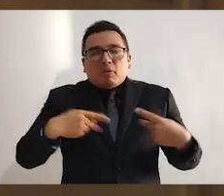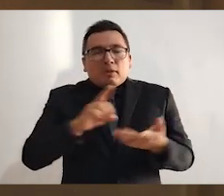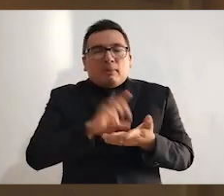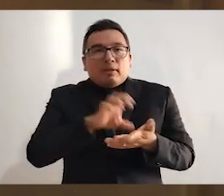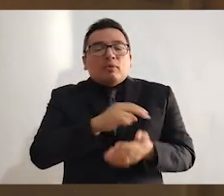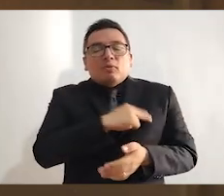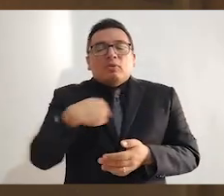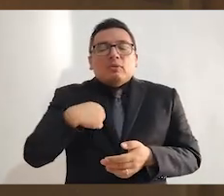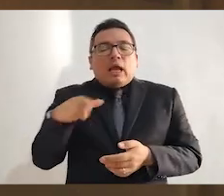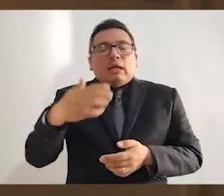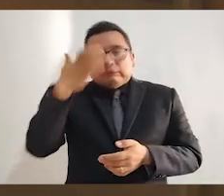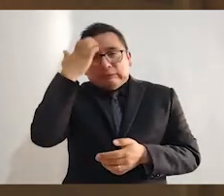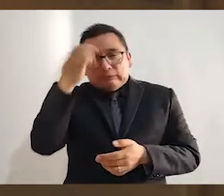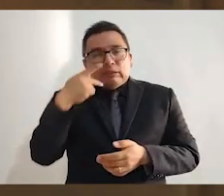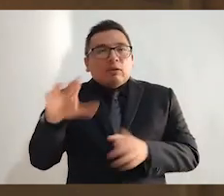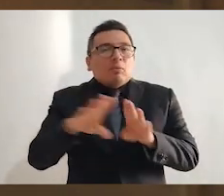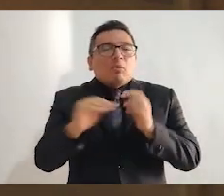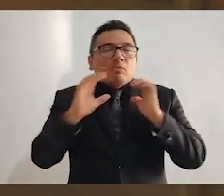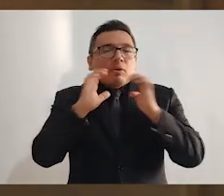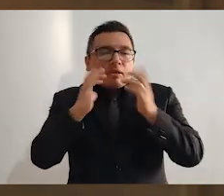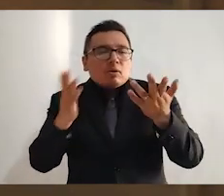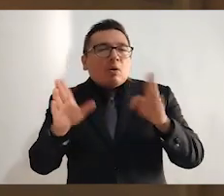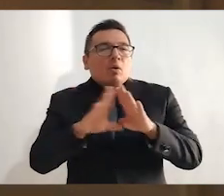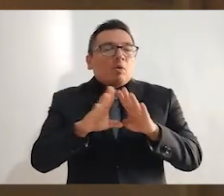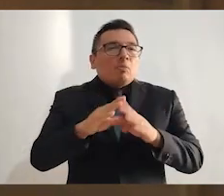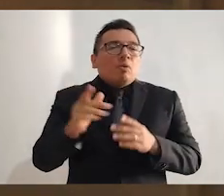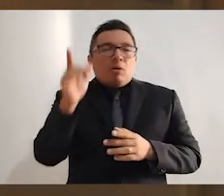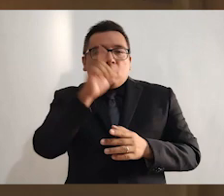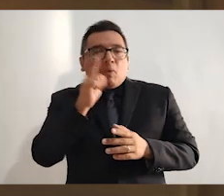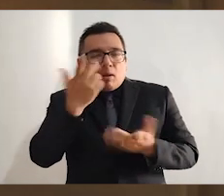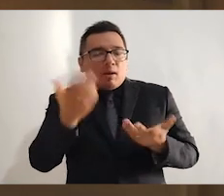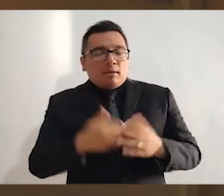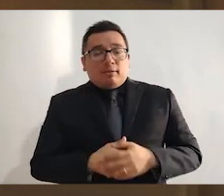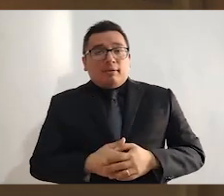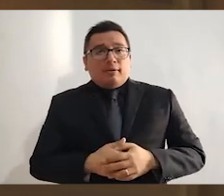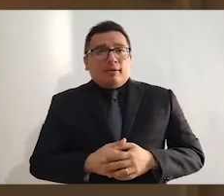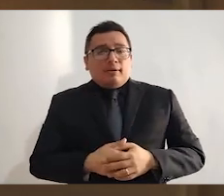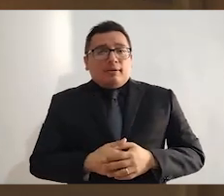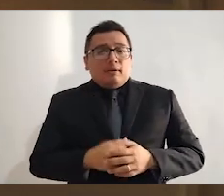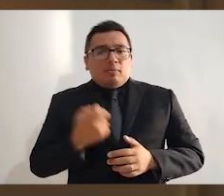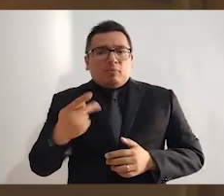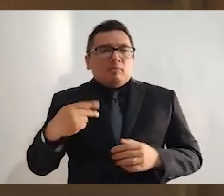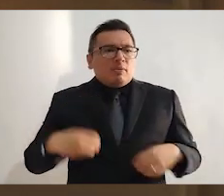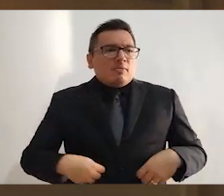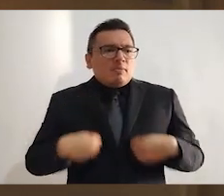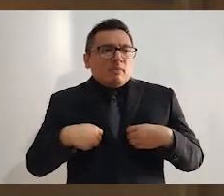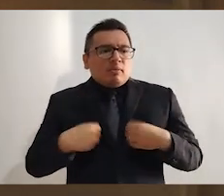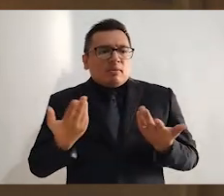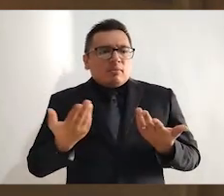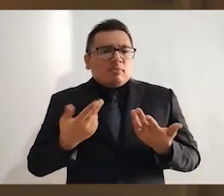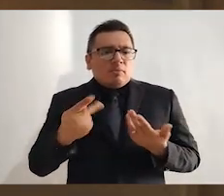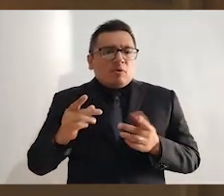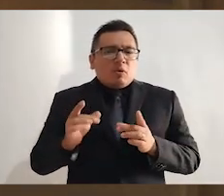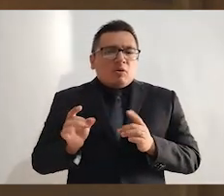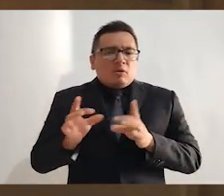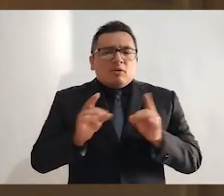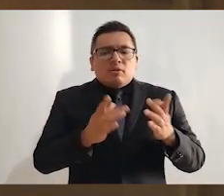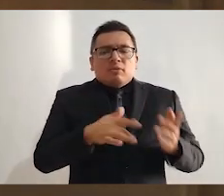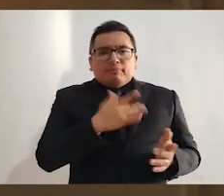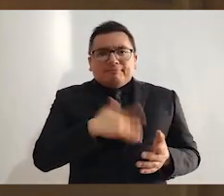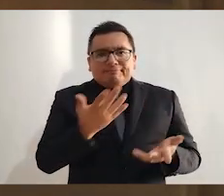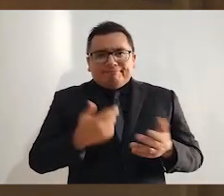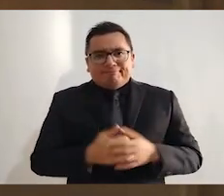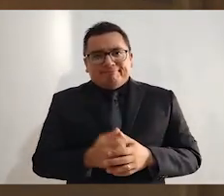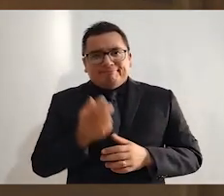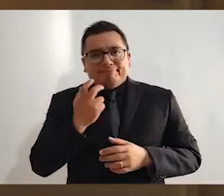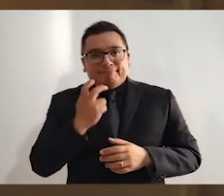entender su mecanismo de comunicación, su mecanismo de lenguaje, cómo ella vive su día a día, y